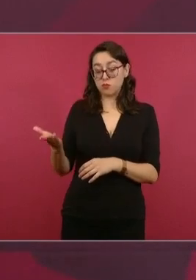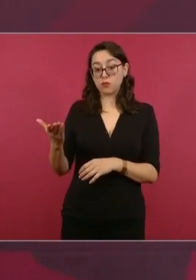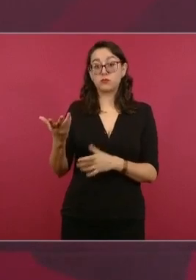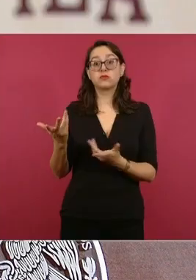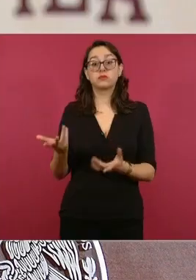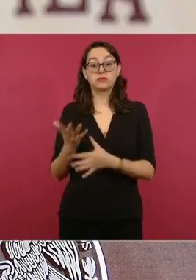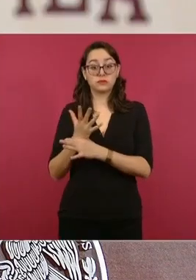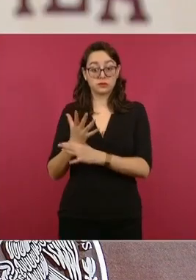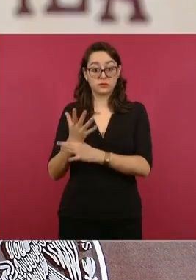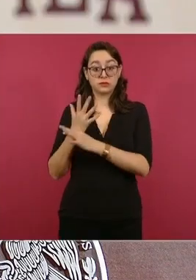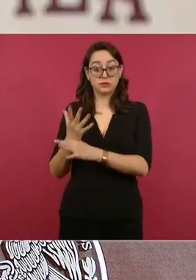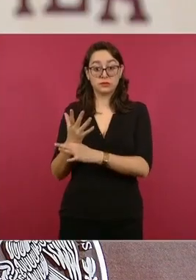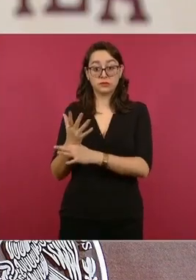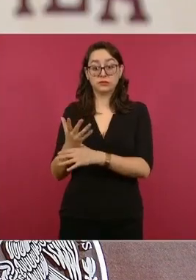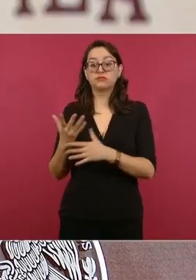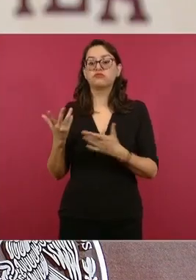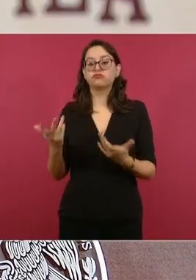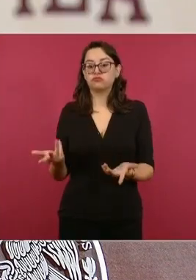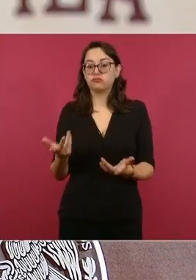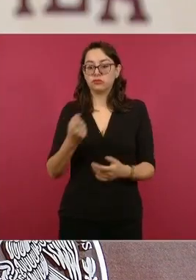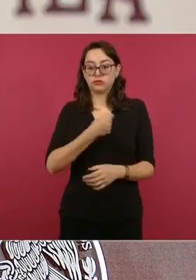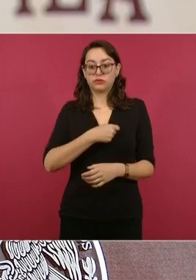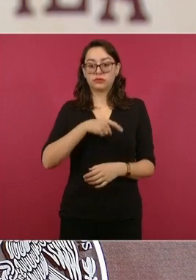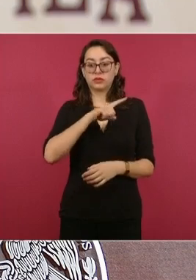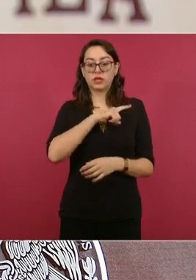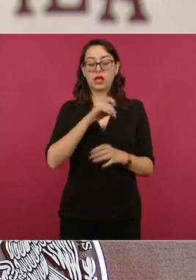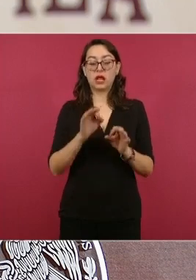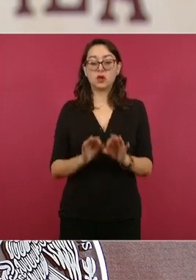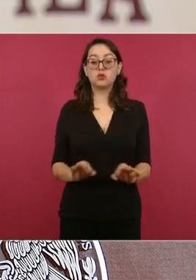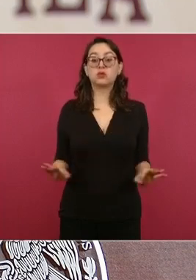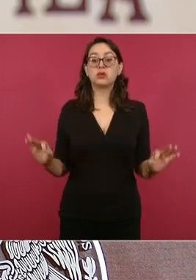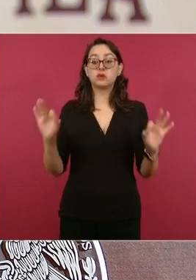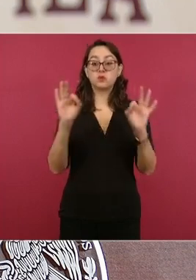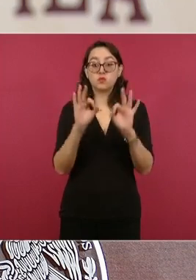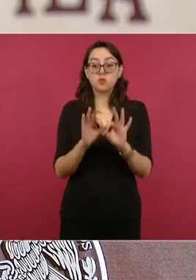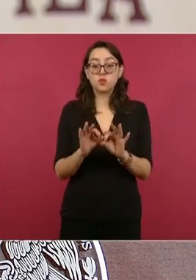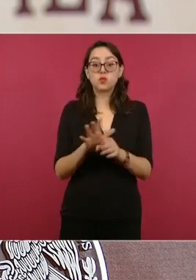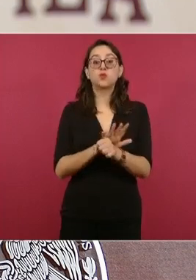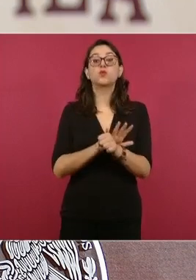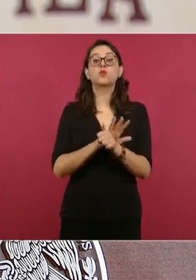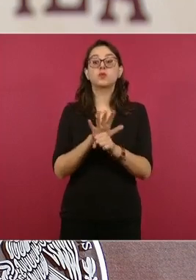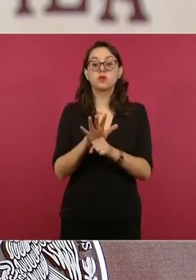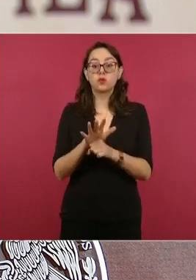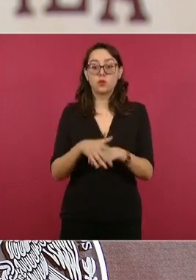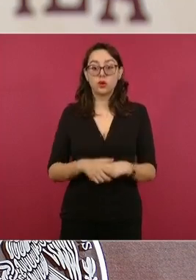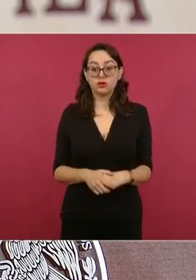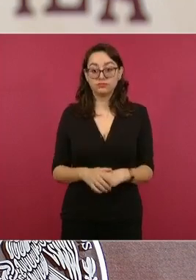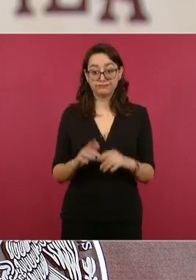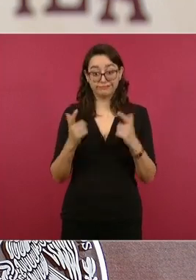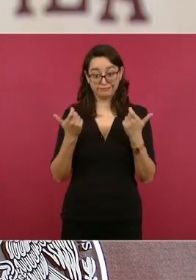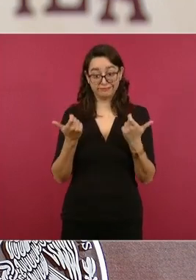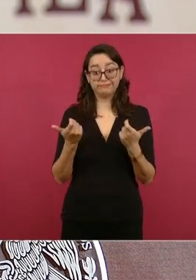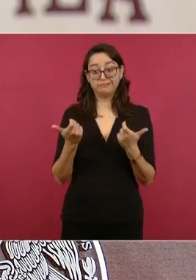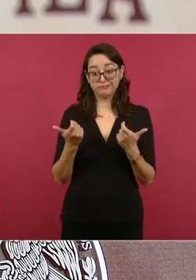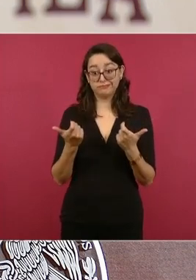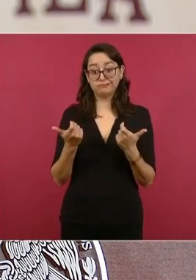principal condicionante del nivel de salud de una población es su nivel